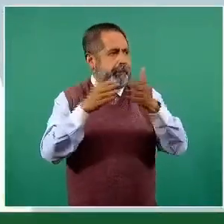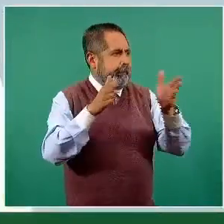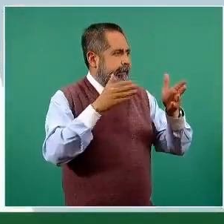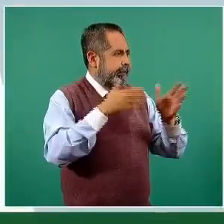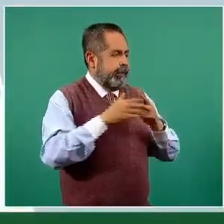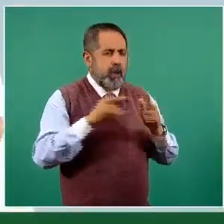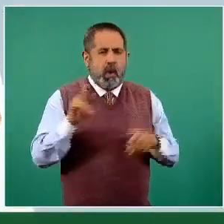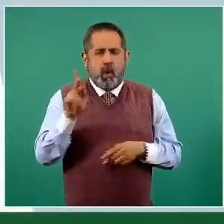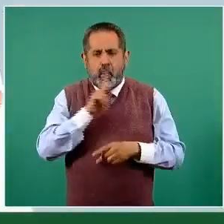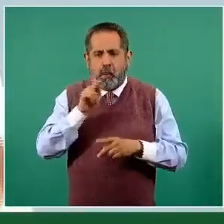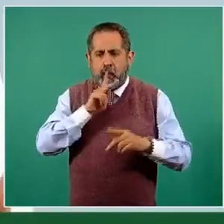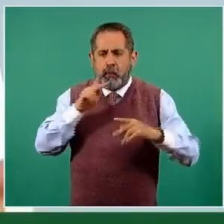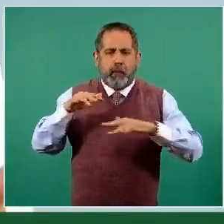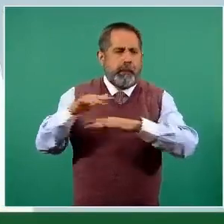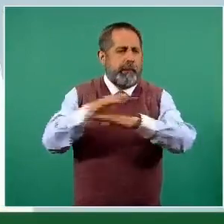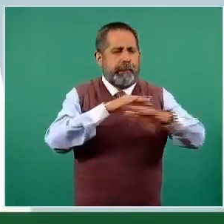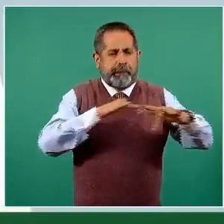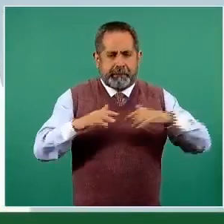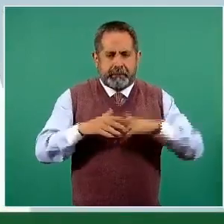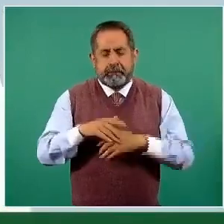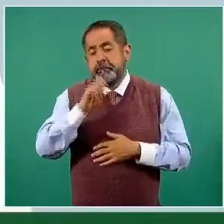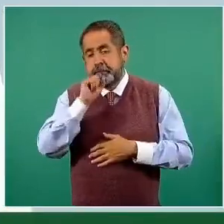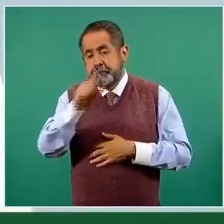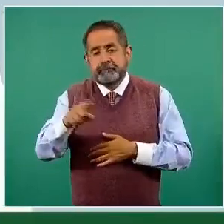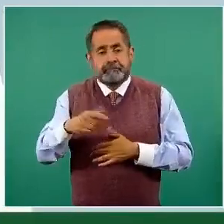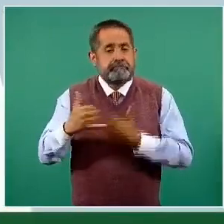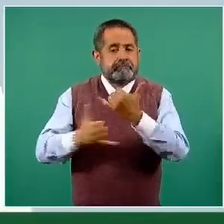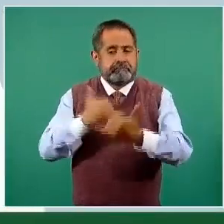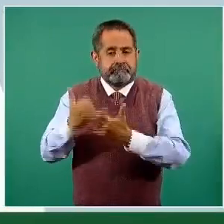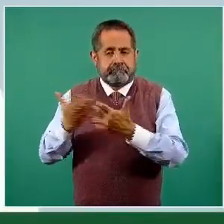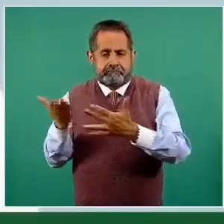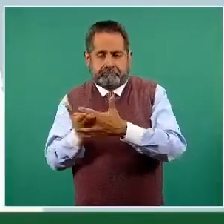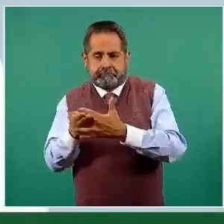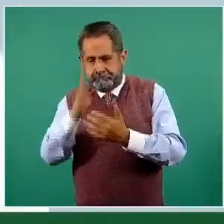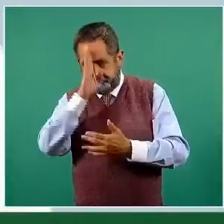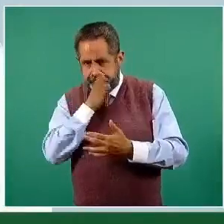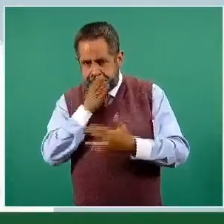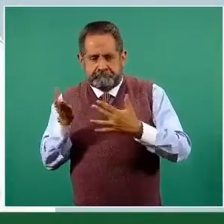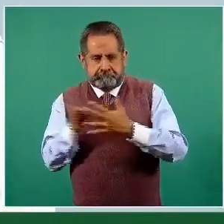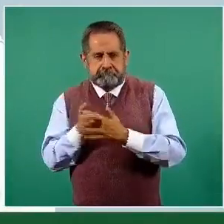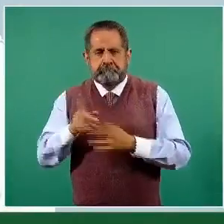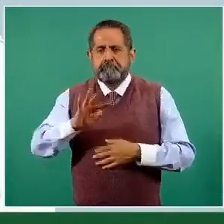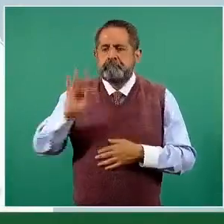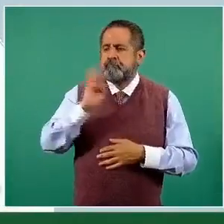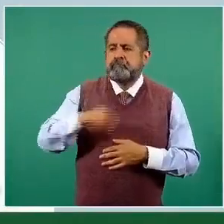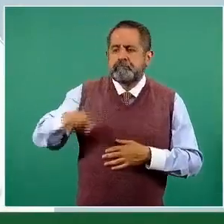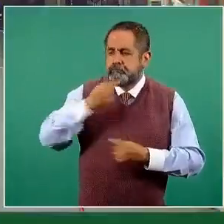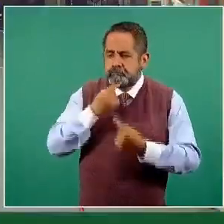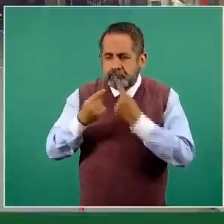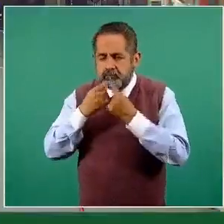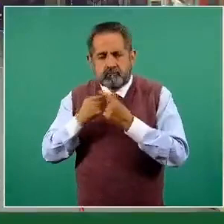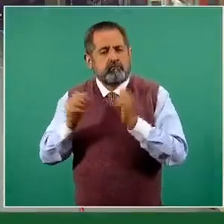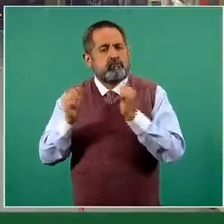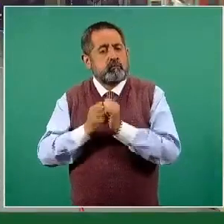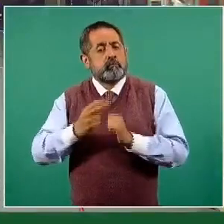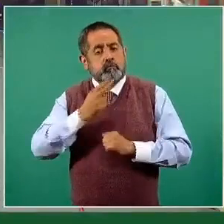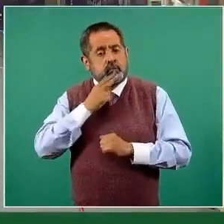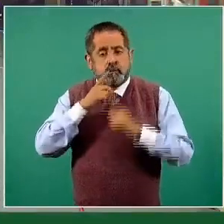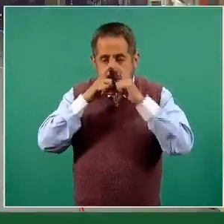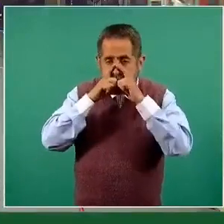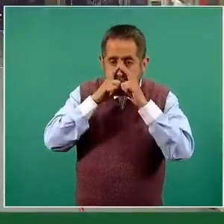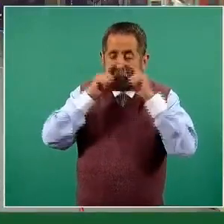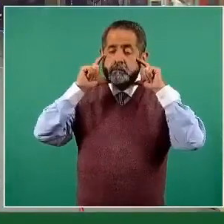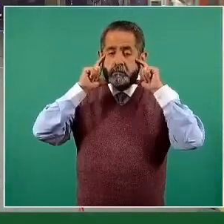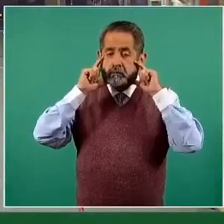Entonces, también en el recreo, si niñas y niños en sus escuelas están utilizando correctamente su